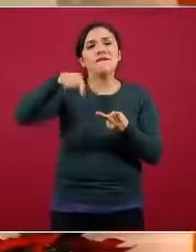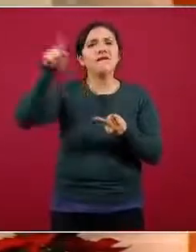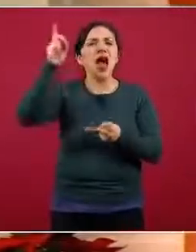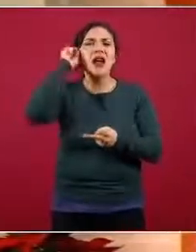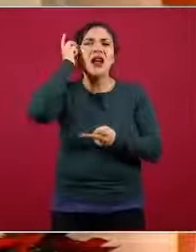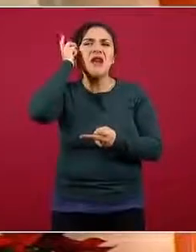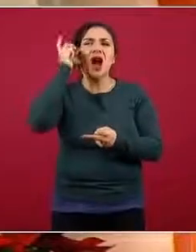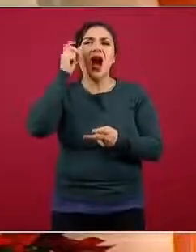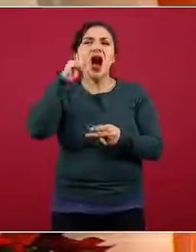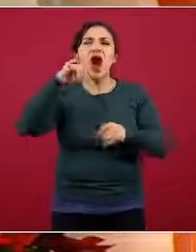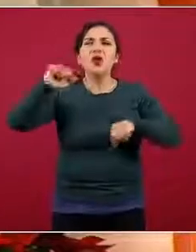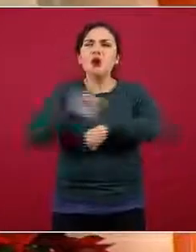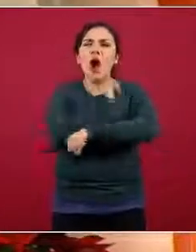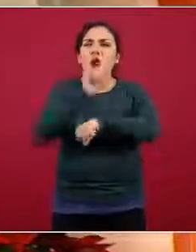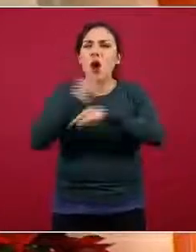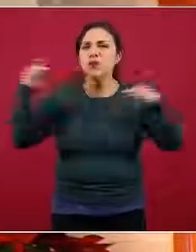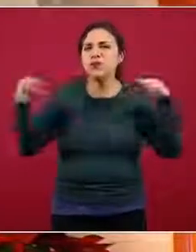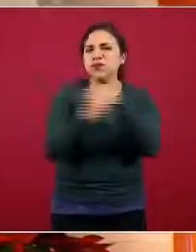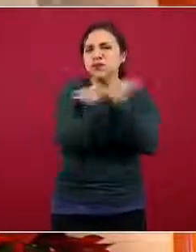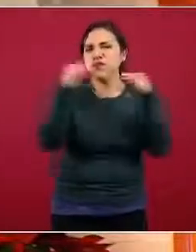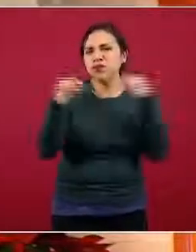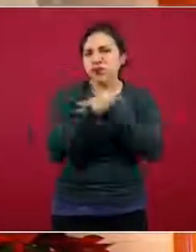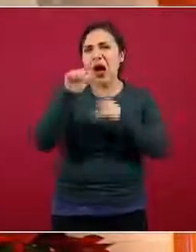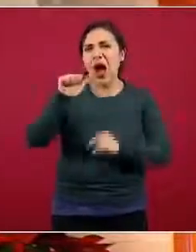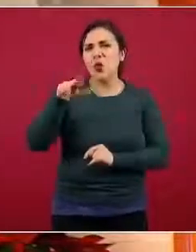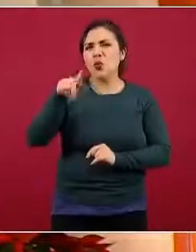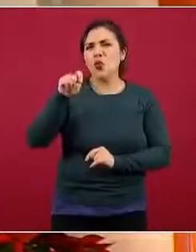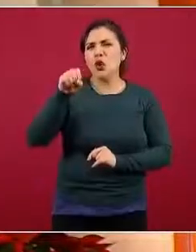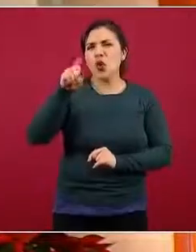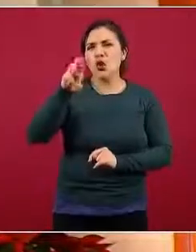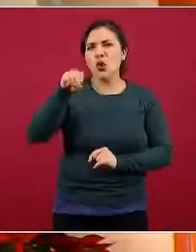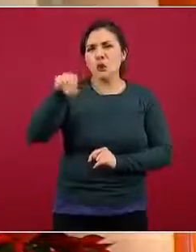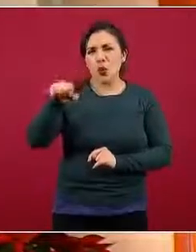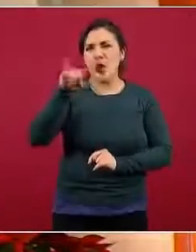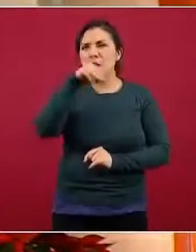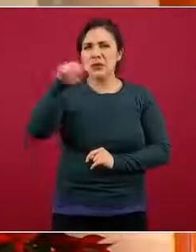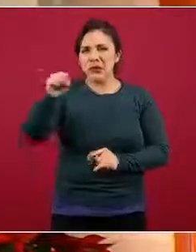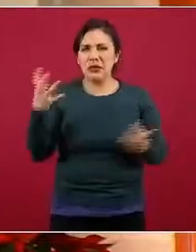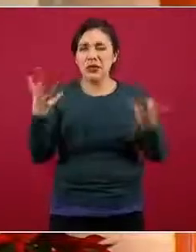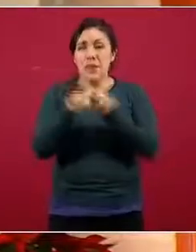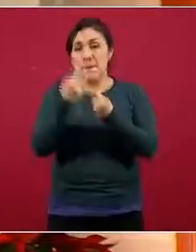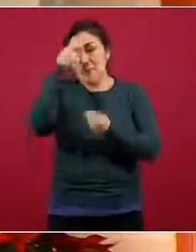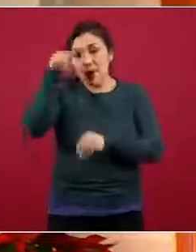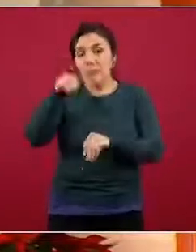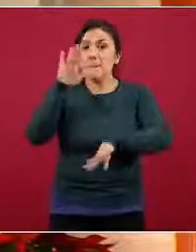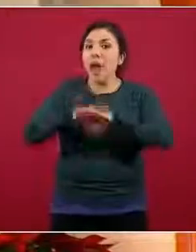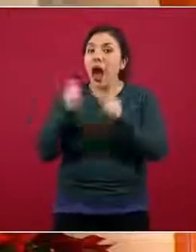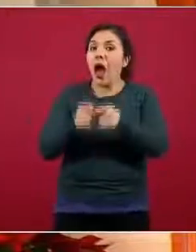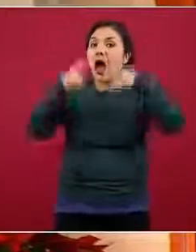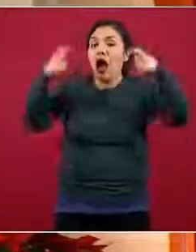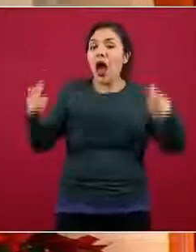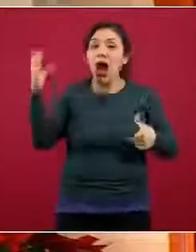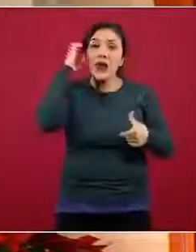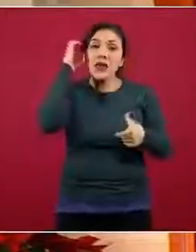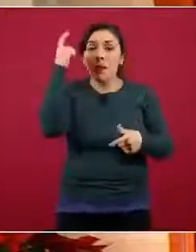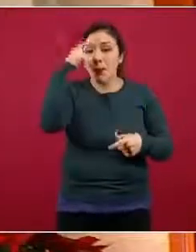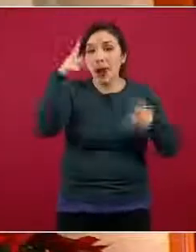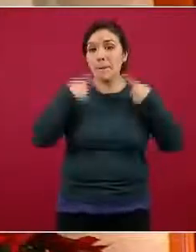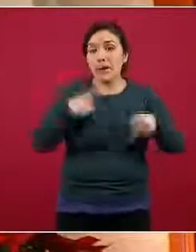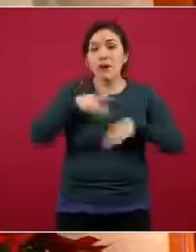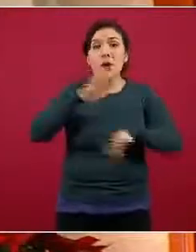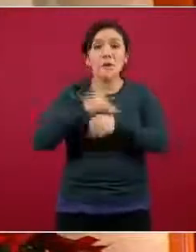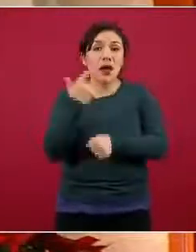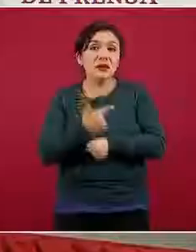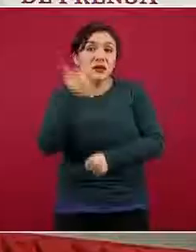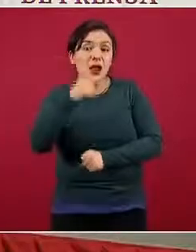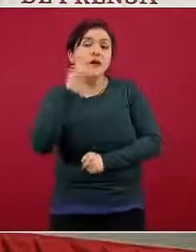autódromo con el IMSS para incrementar la capacidad que tiene el IMSS en el autódromo en más camas, tanto para pacientes